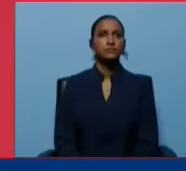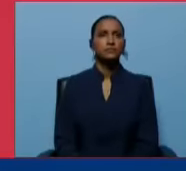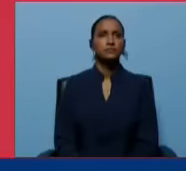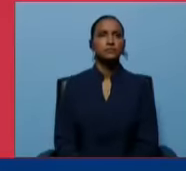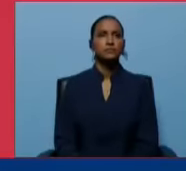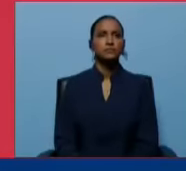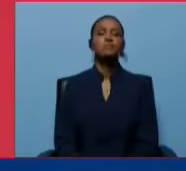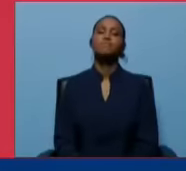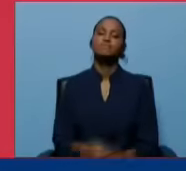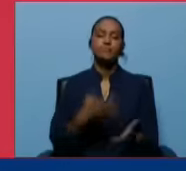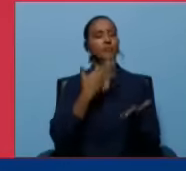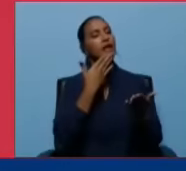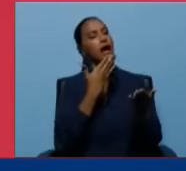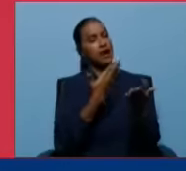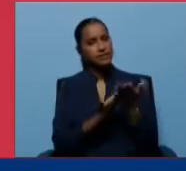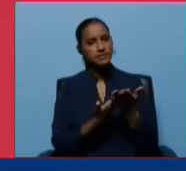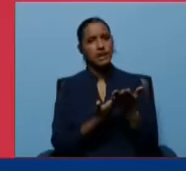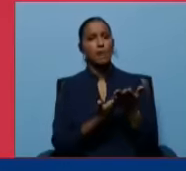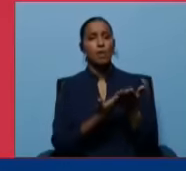Agradecemos la posición clara,